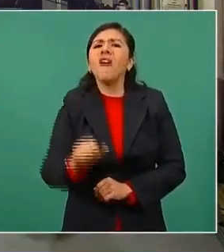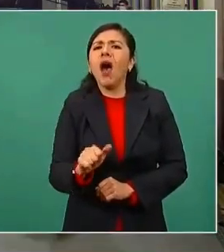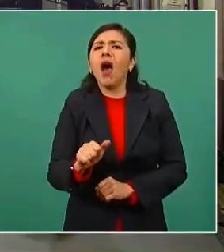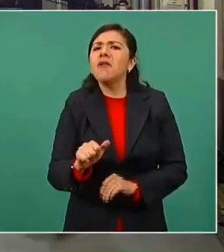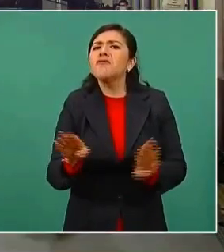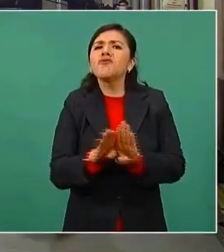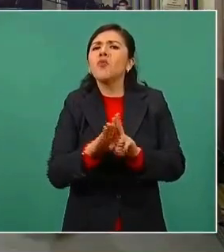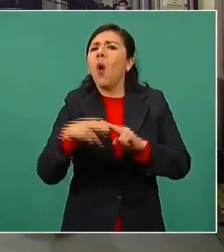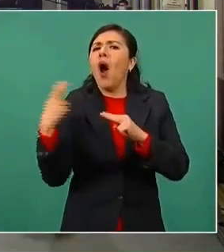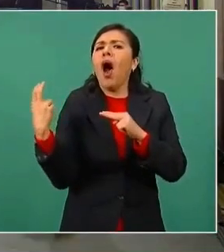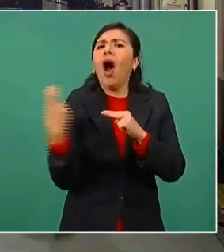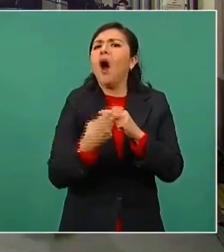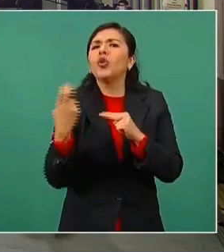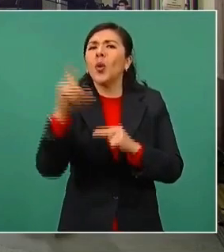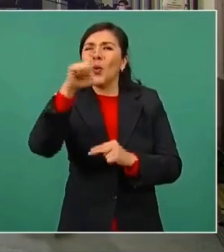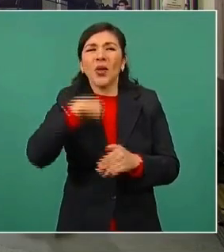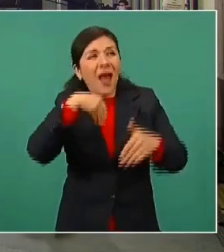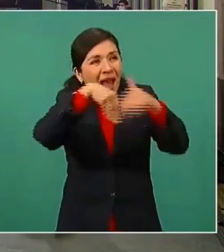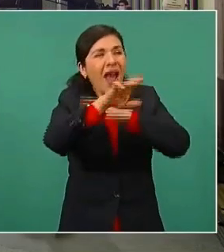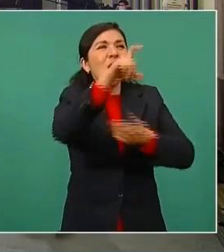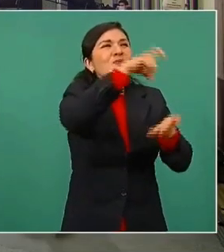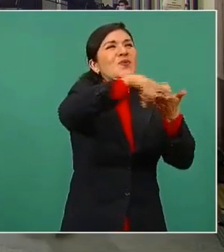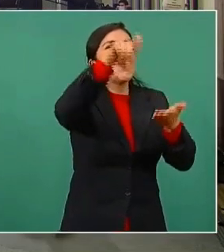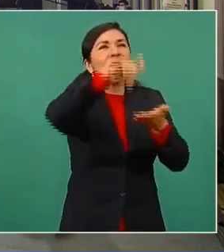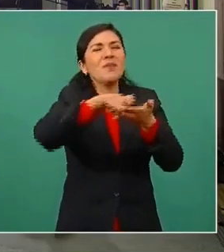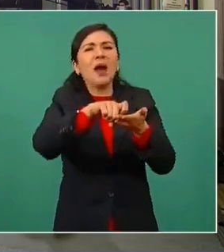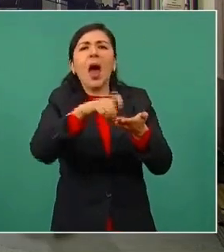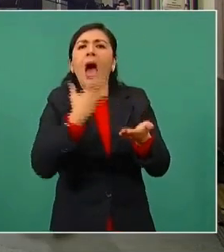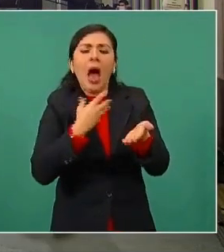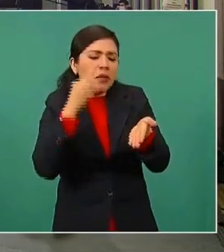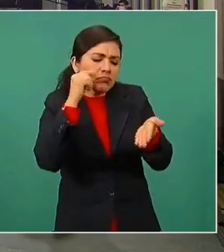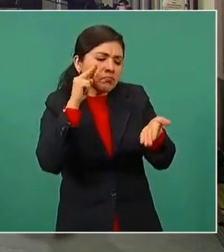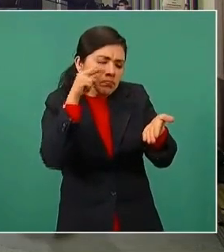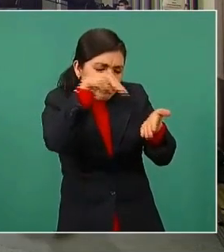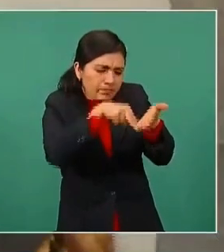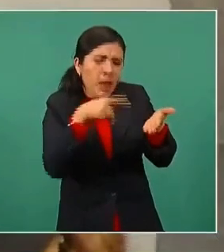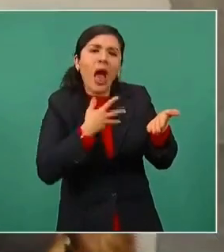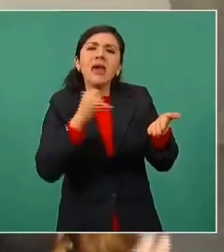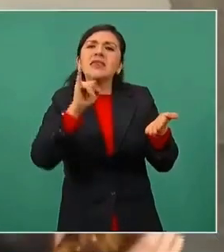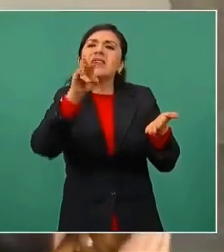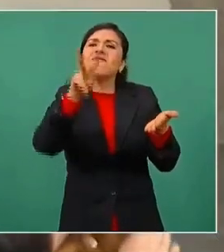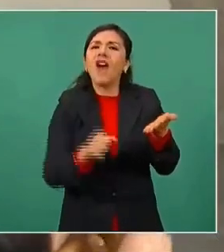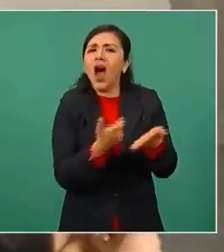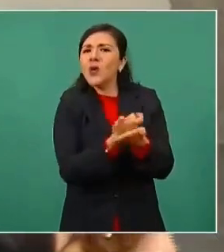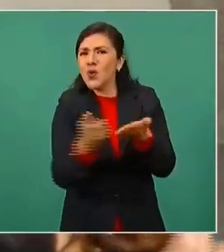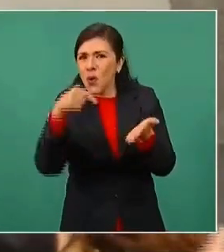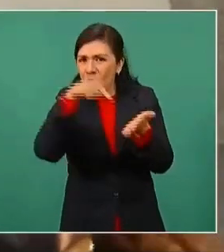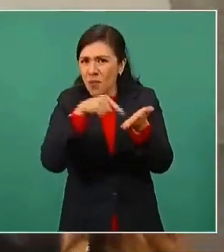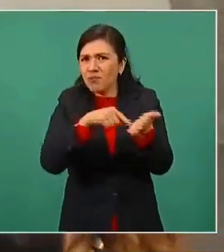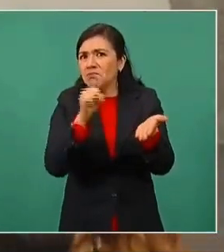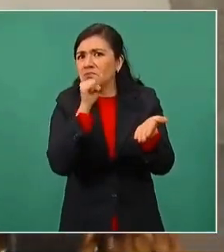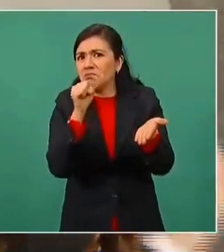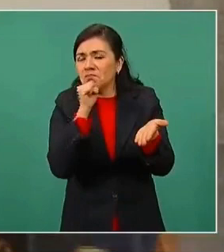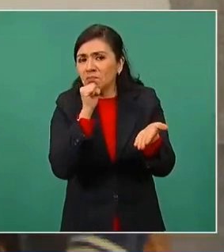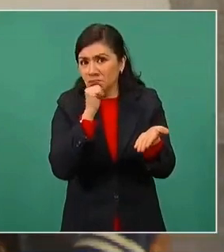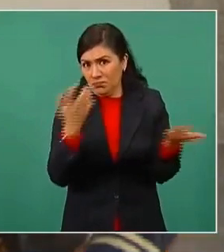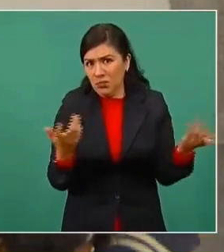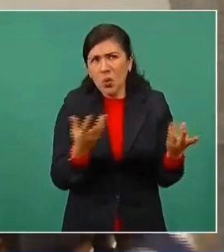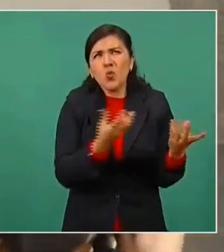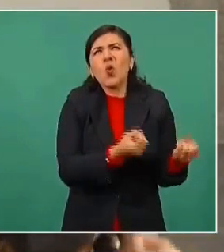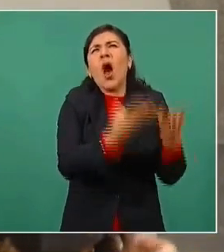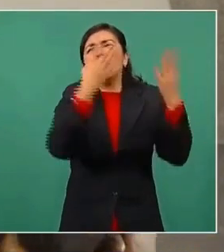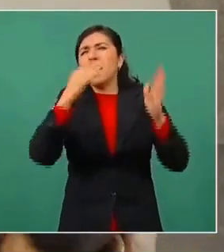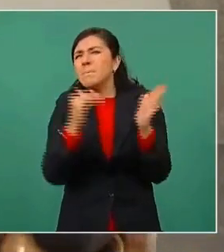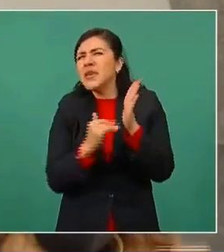todos compramos en los miles de establecimientos a lo largo y ancho del país. Ese cobro de IVA, que son miles de millones